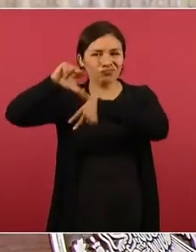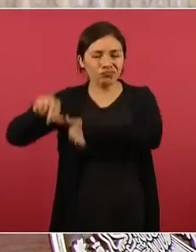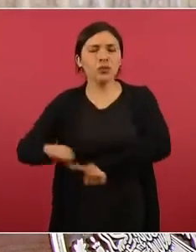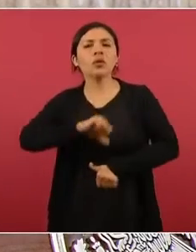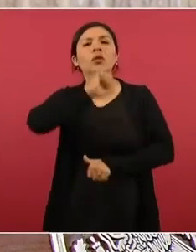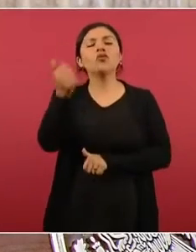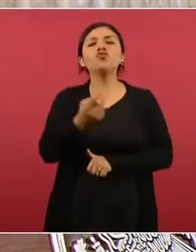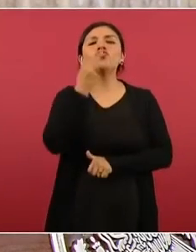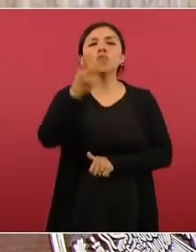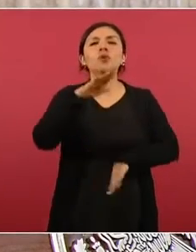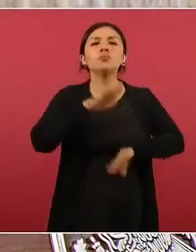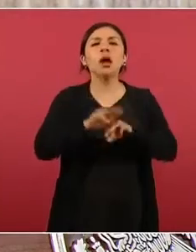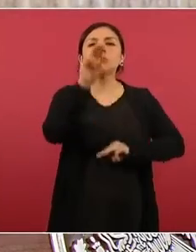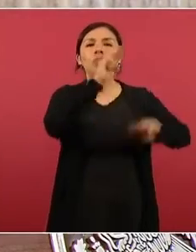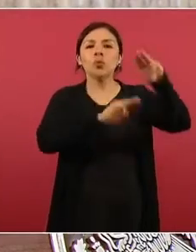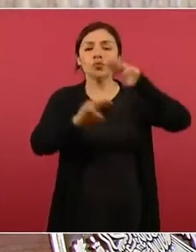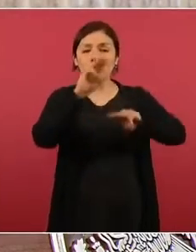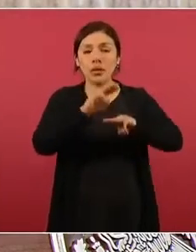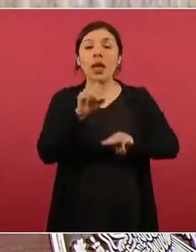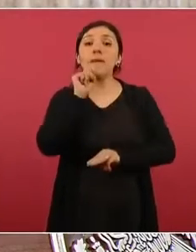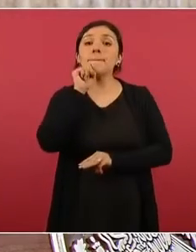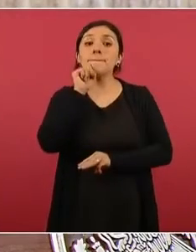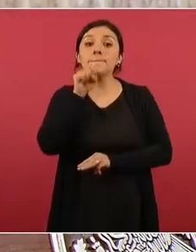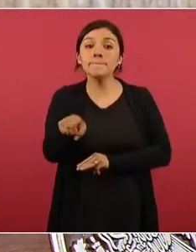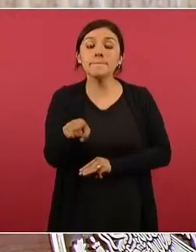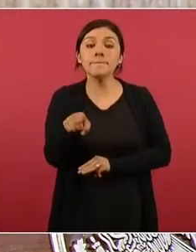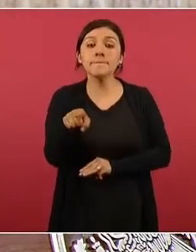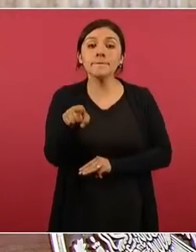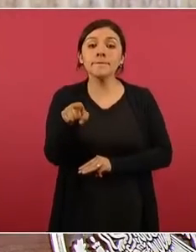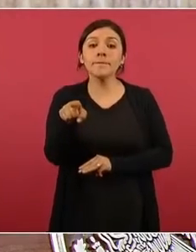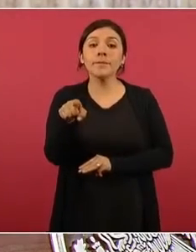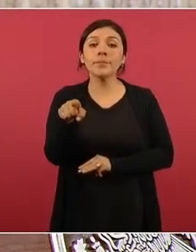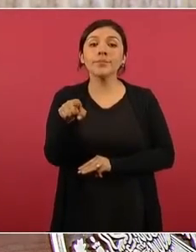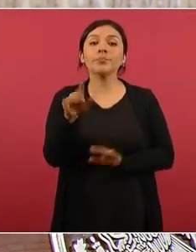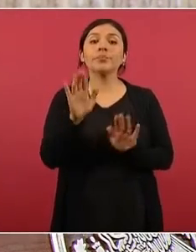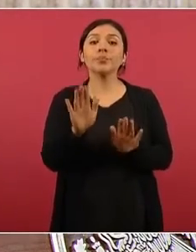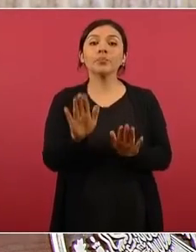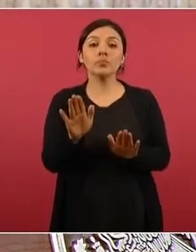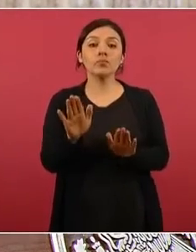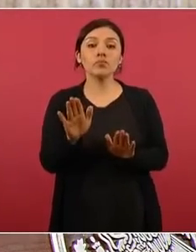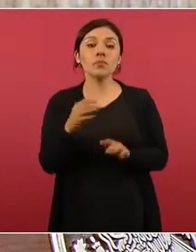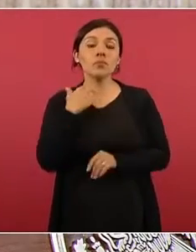sierra. De ahí nos vamos a reunir. Bueno, en la